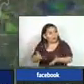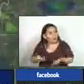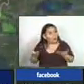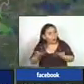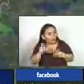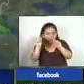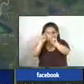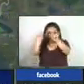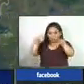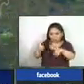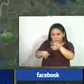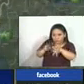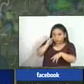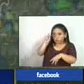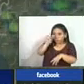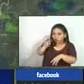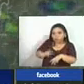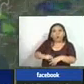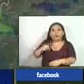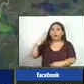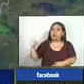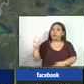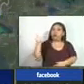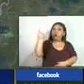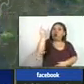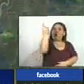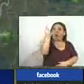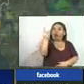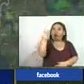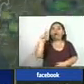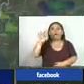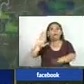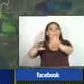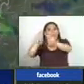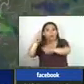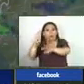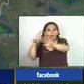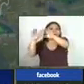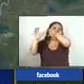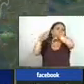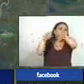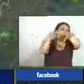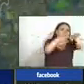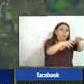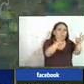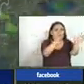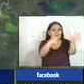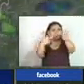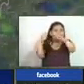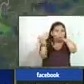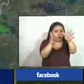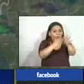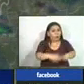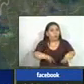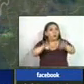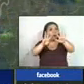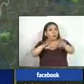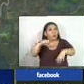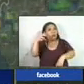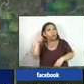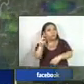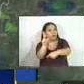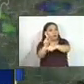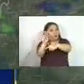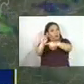rápidamente a partir del potencial ciclón tropical 16. Nana está registrando vientos sostenidos de 90 kilómetros por